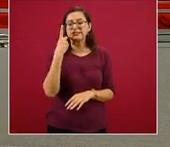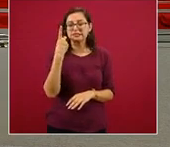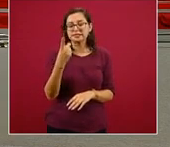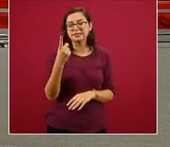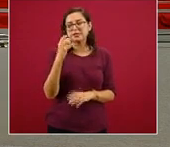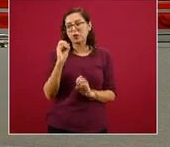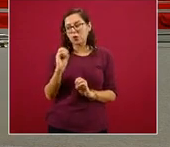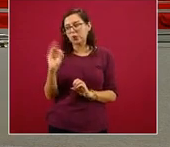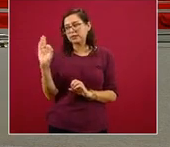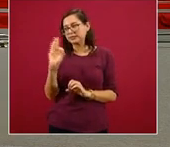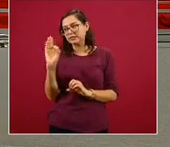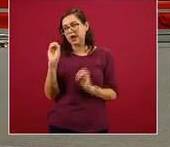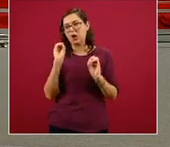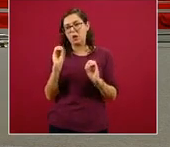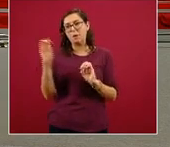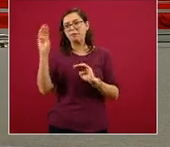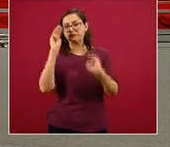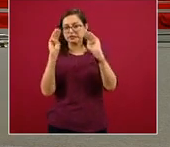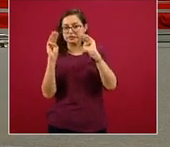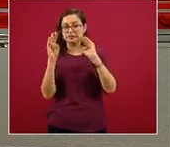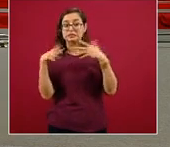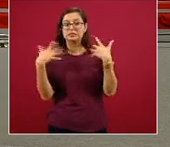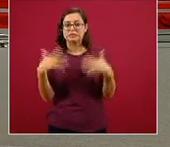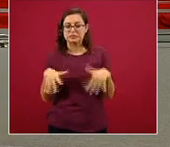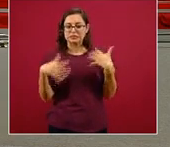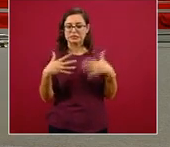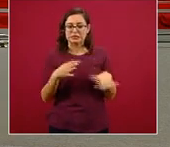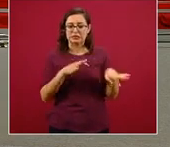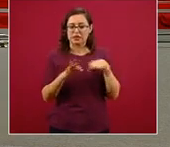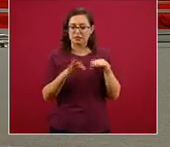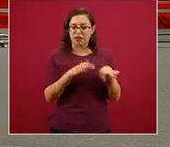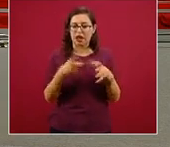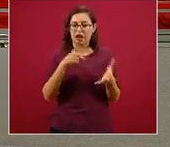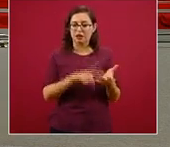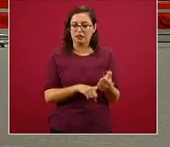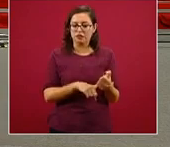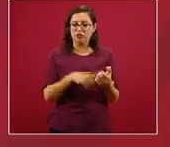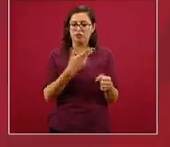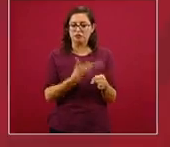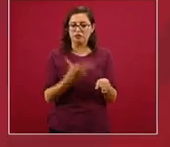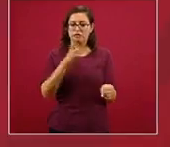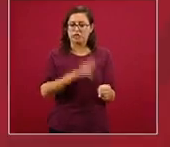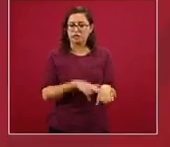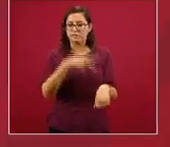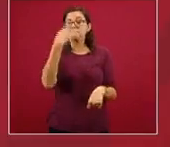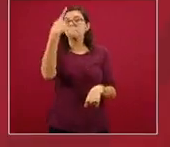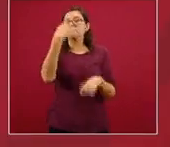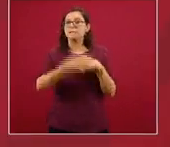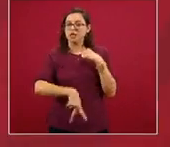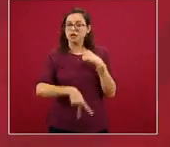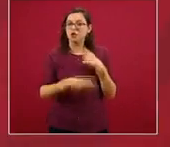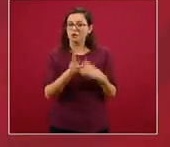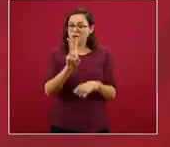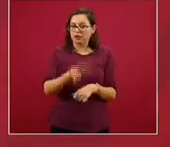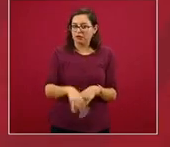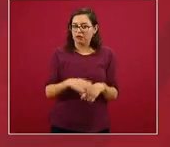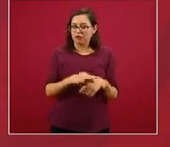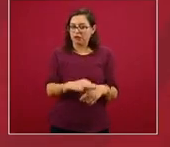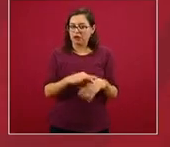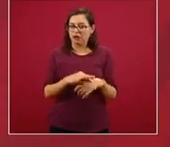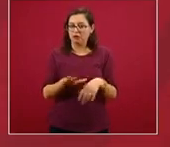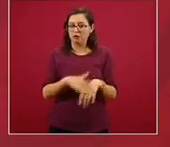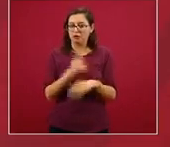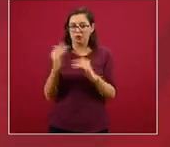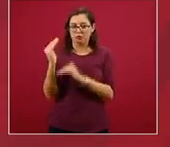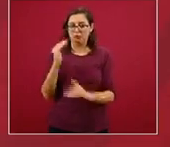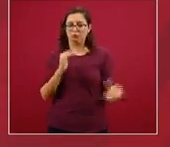o pensar que es un riesgo ser un profesional de la salud en México ¿no? Porque estaría falleciendo o enfermando